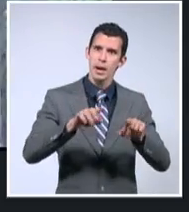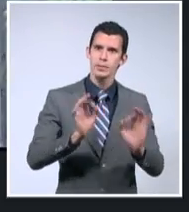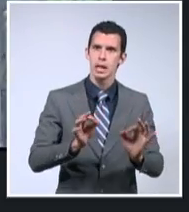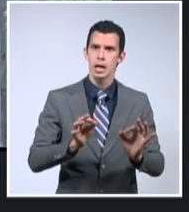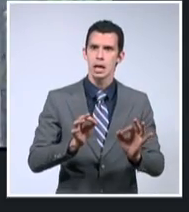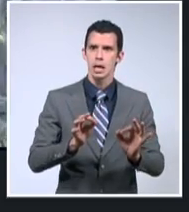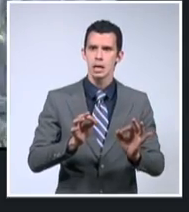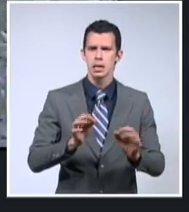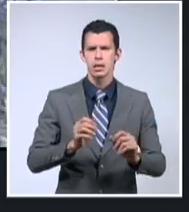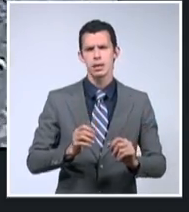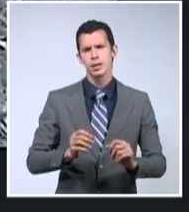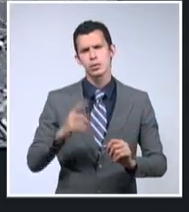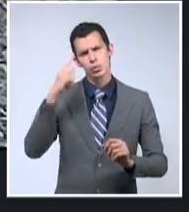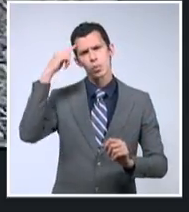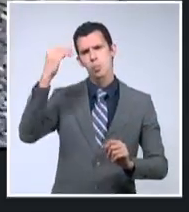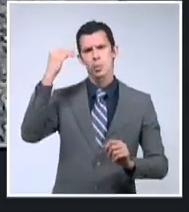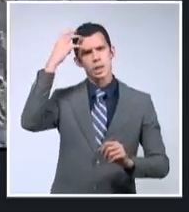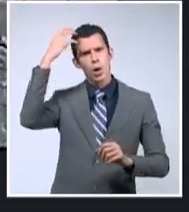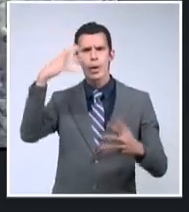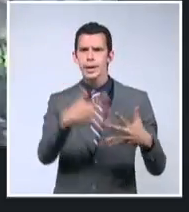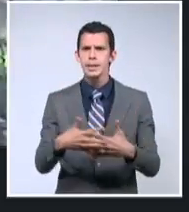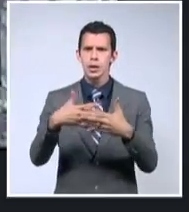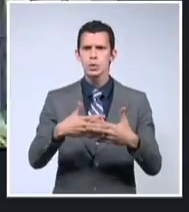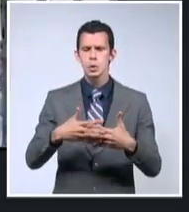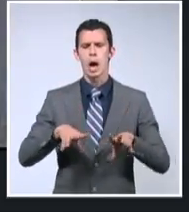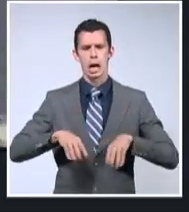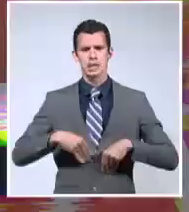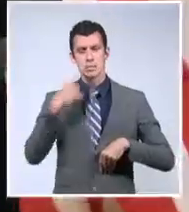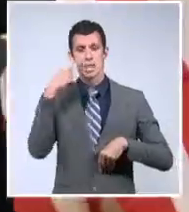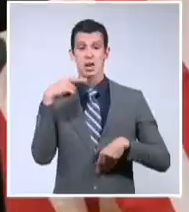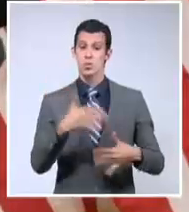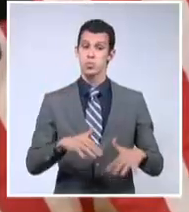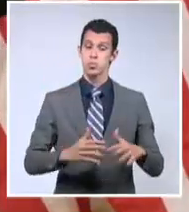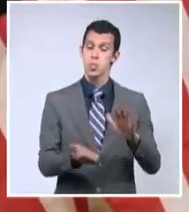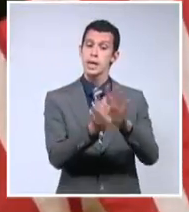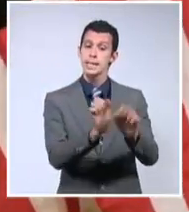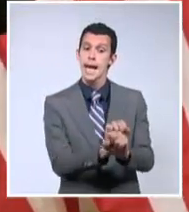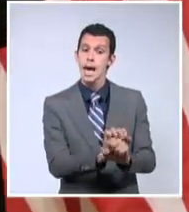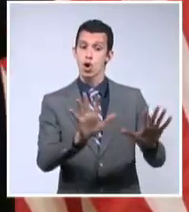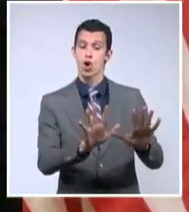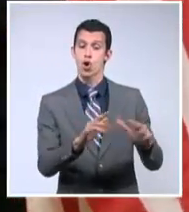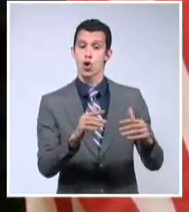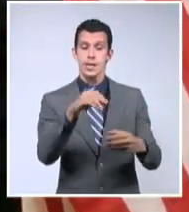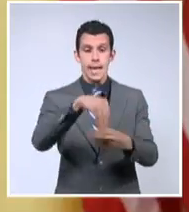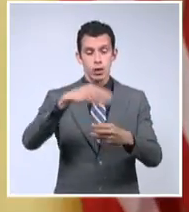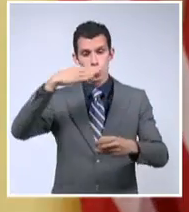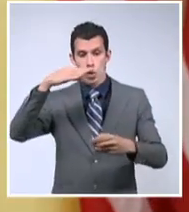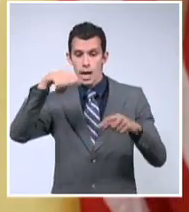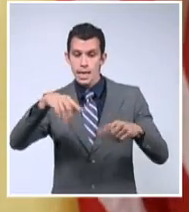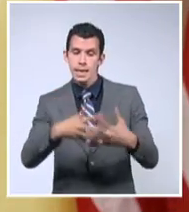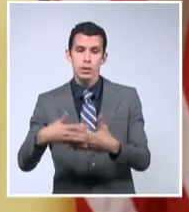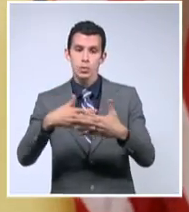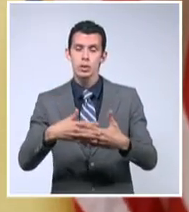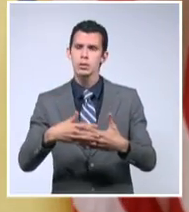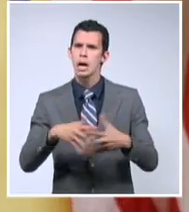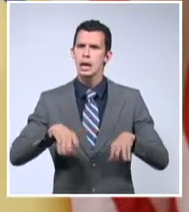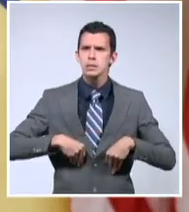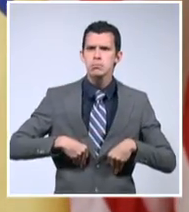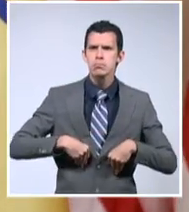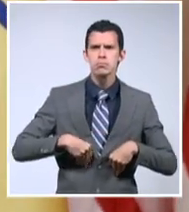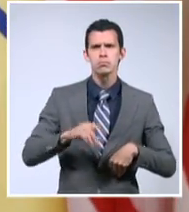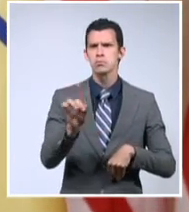de terrorismo en su propio suelo. Un silencio cómplice con las organizaciones terroristas anticubanas, a las